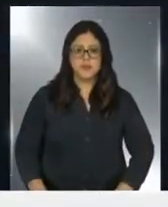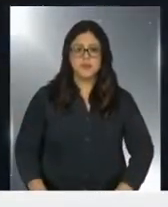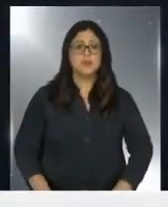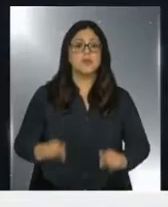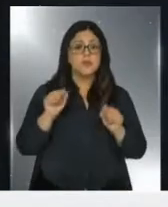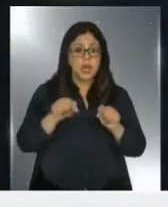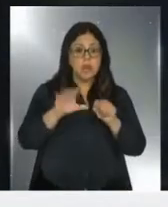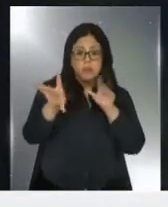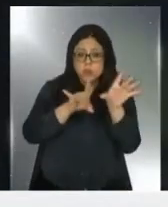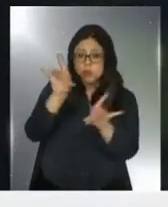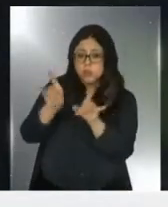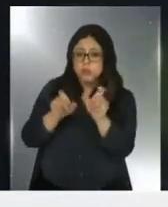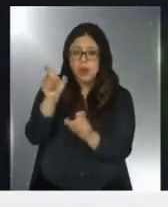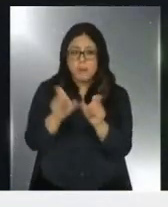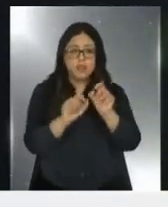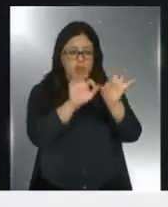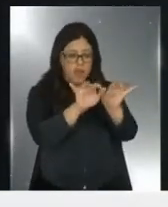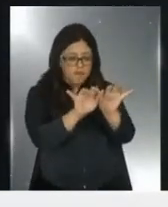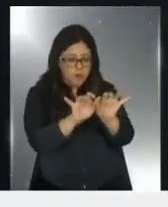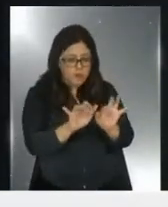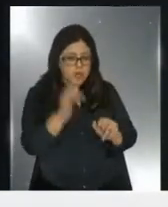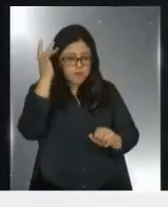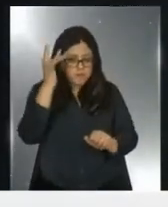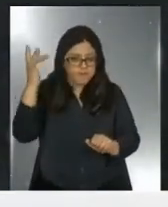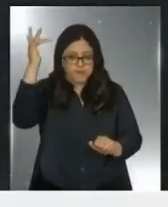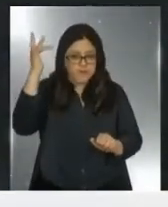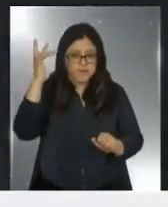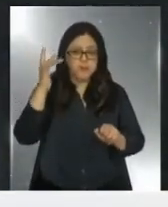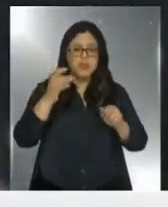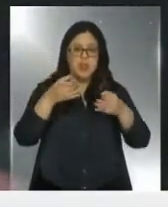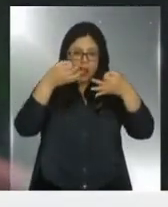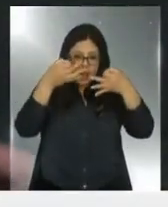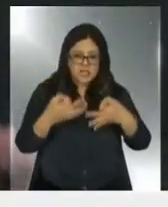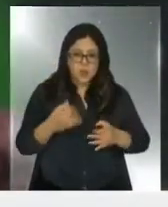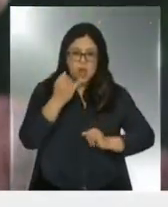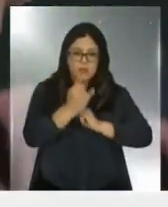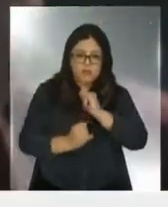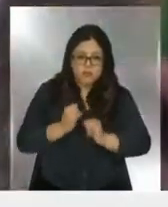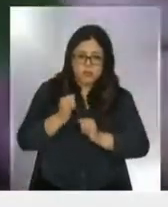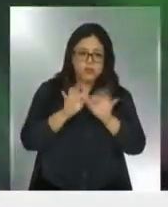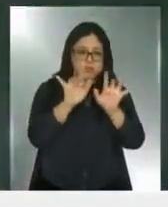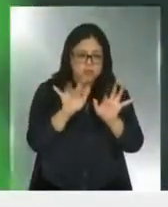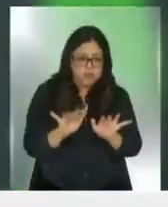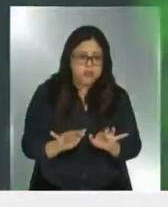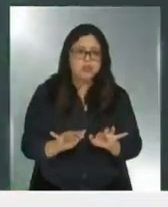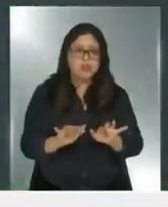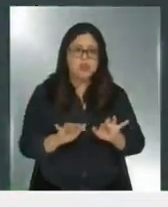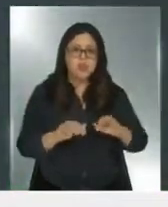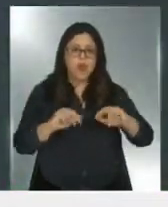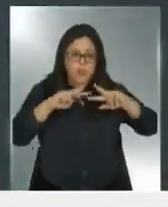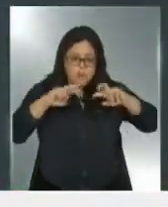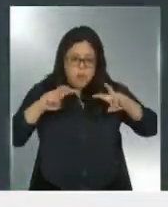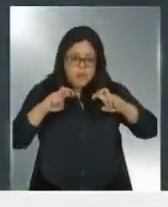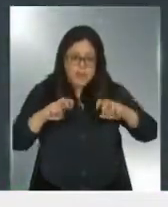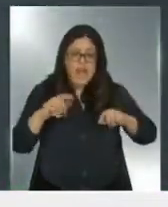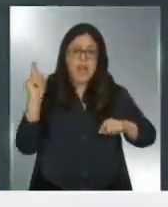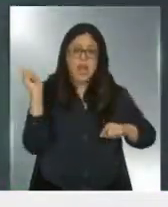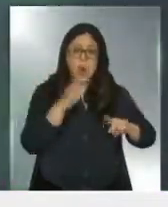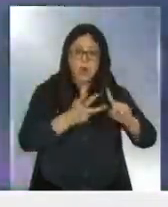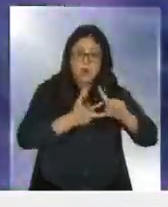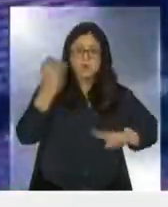Reunimos a diferentes informáticos y expertos en ciberseguridad para analizar los últimos hackeos ocurridos en